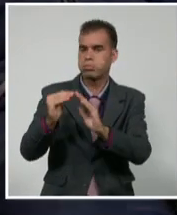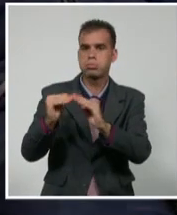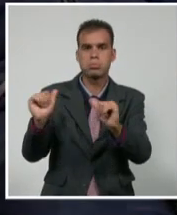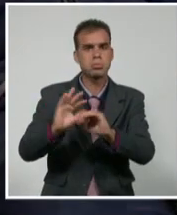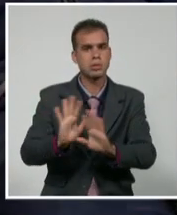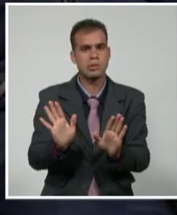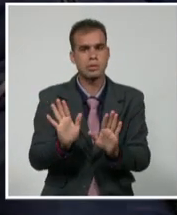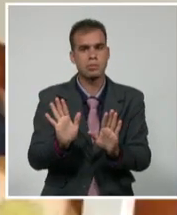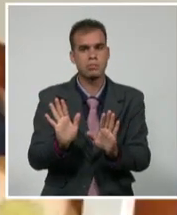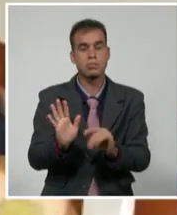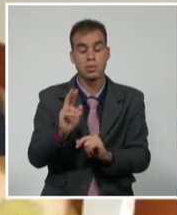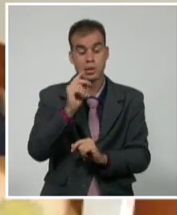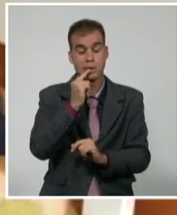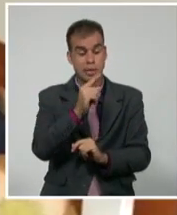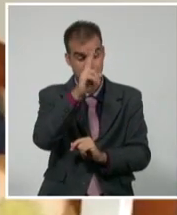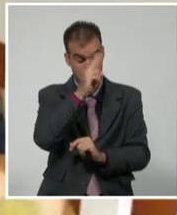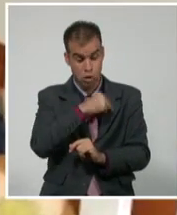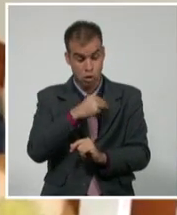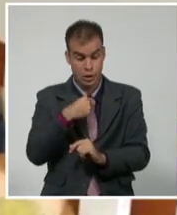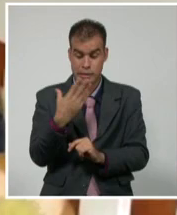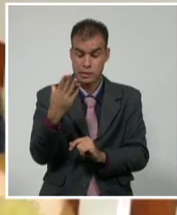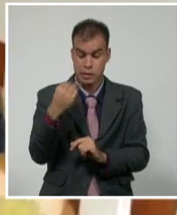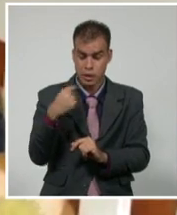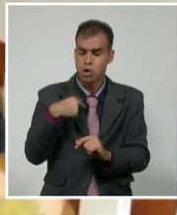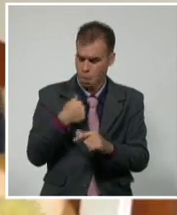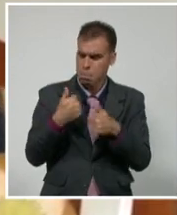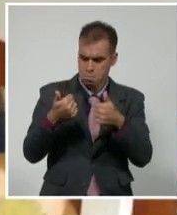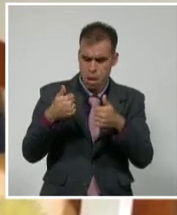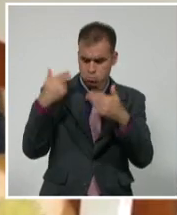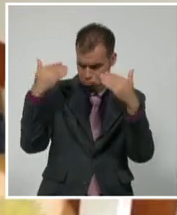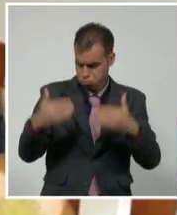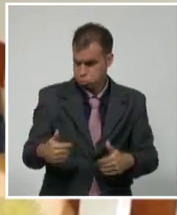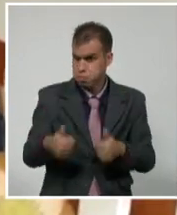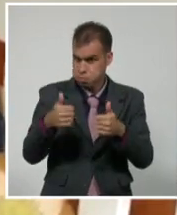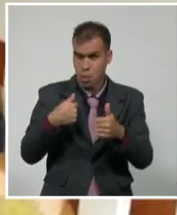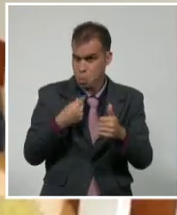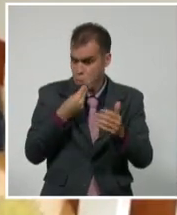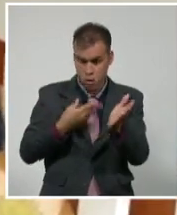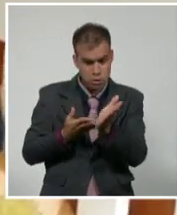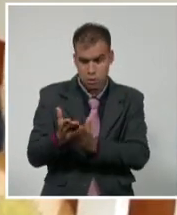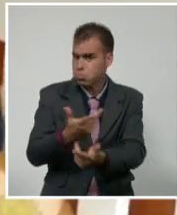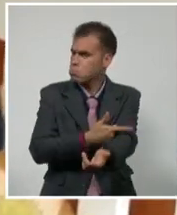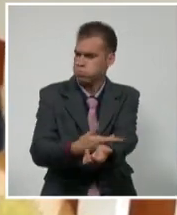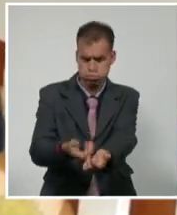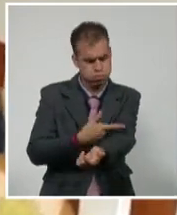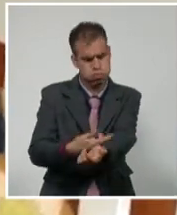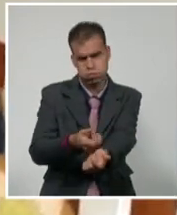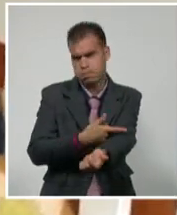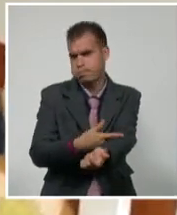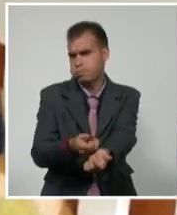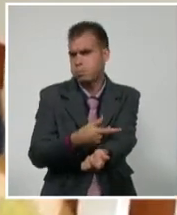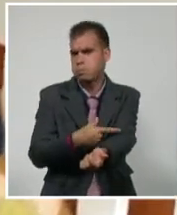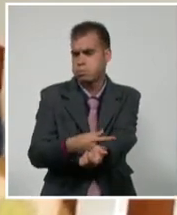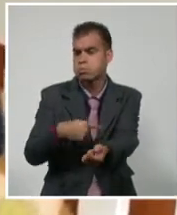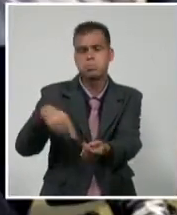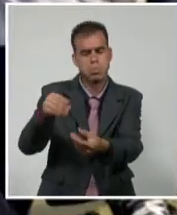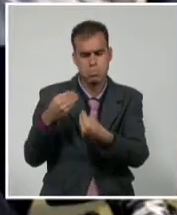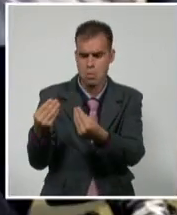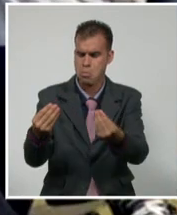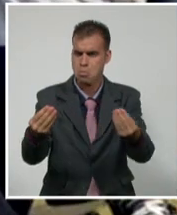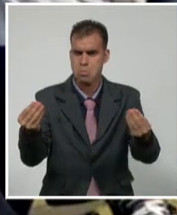digan que mis proteínas andan bien y que mis parámetros de anticuerpos están óptimos para los que ellos necesitan, voy a seguir